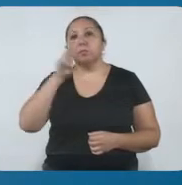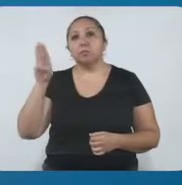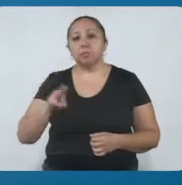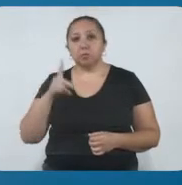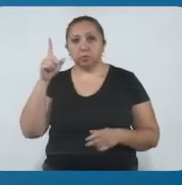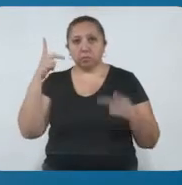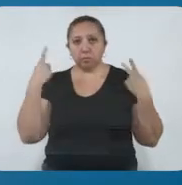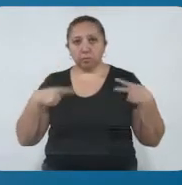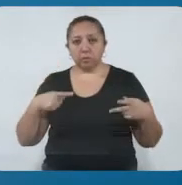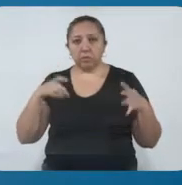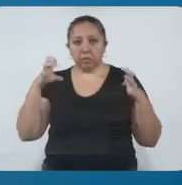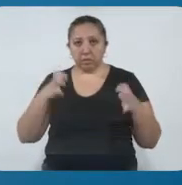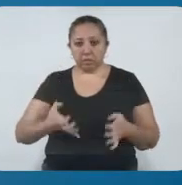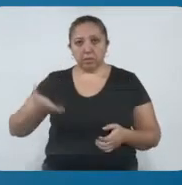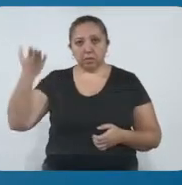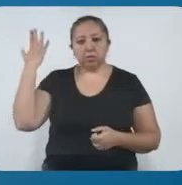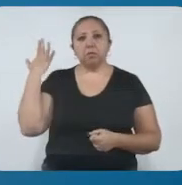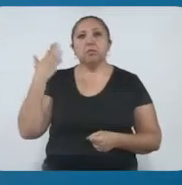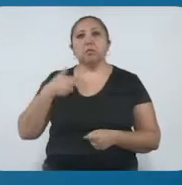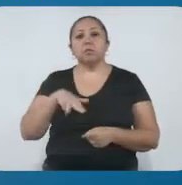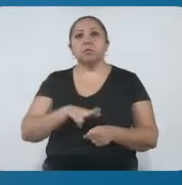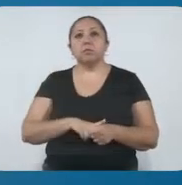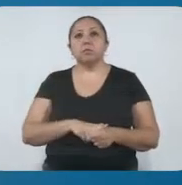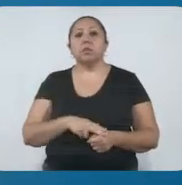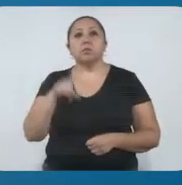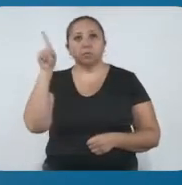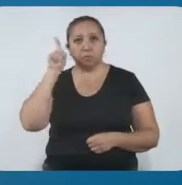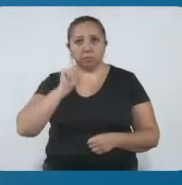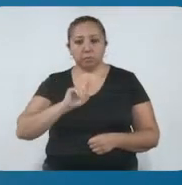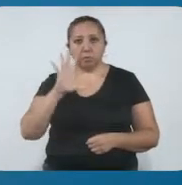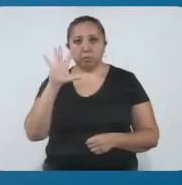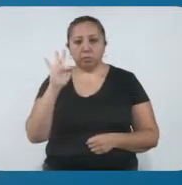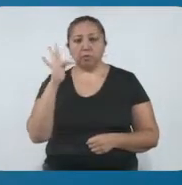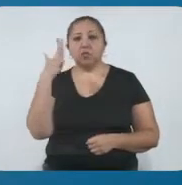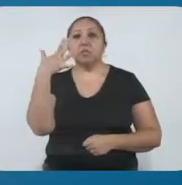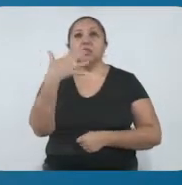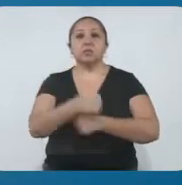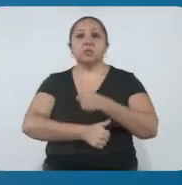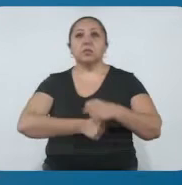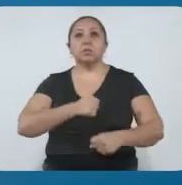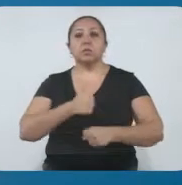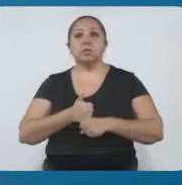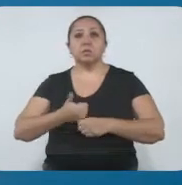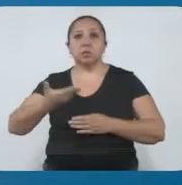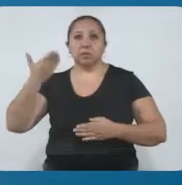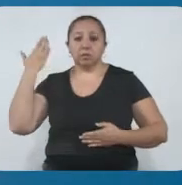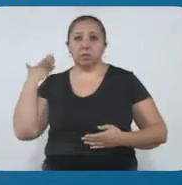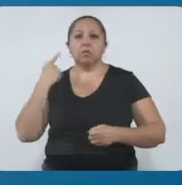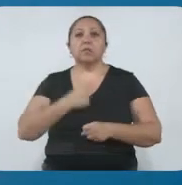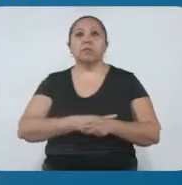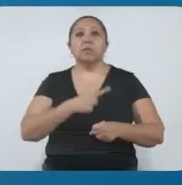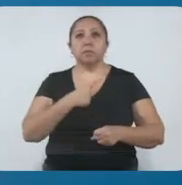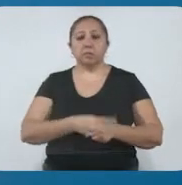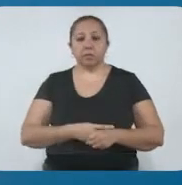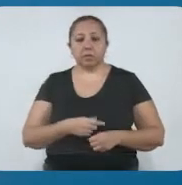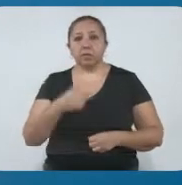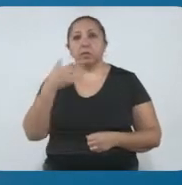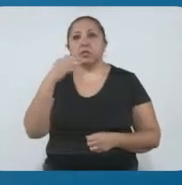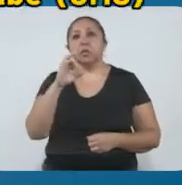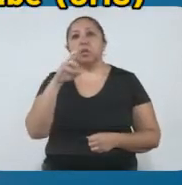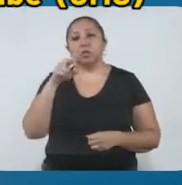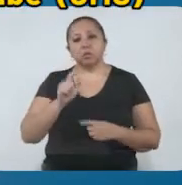de una paciente que estaba hospitalizada. Se trata de una mujer de 45 años con antecedentes de enfermedades